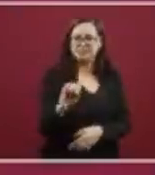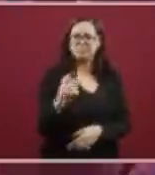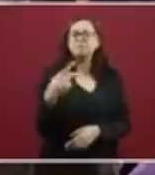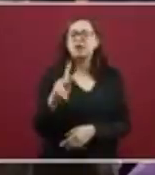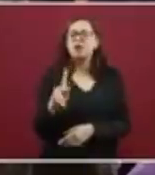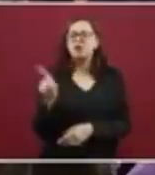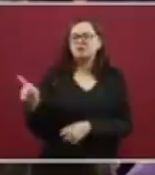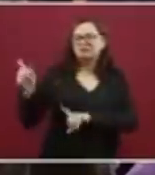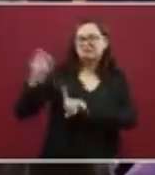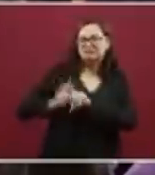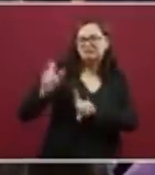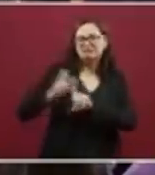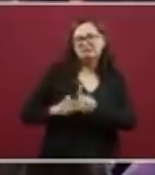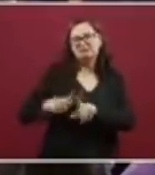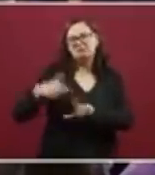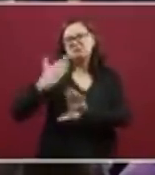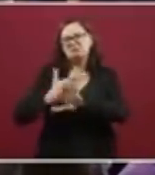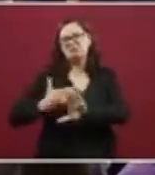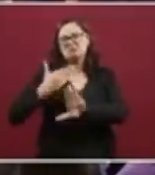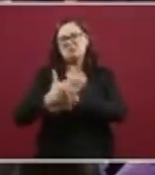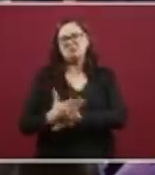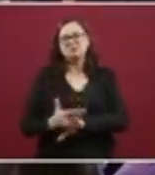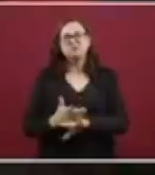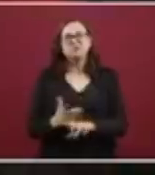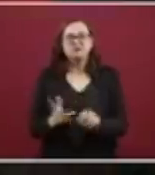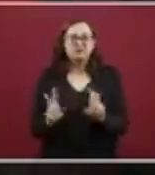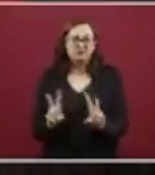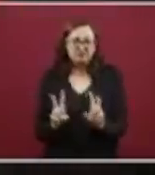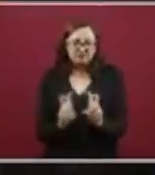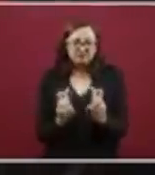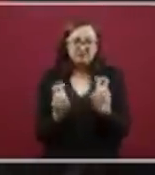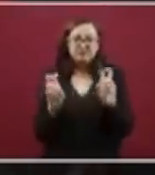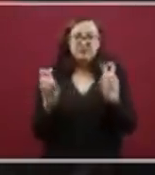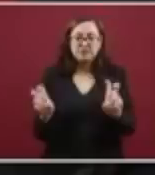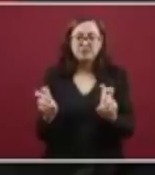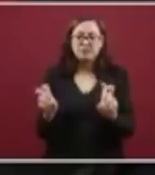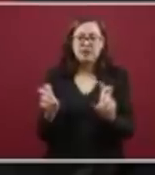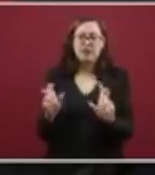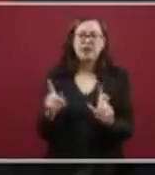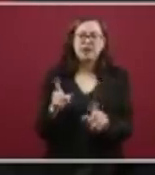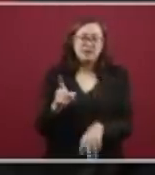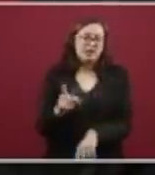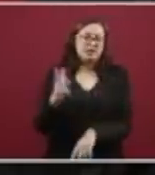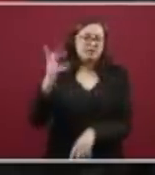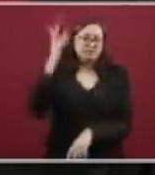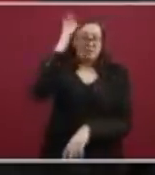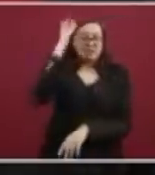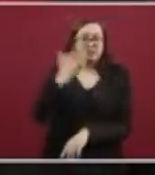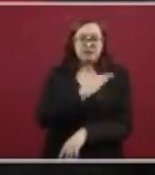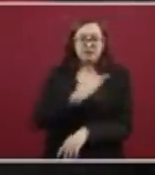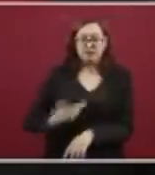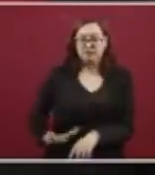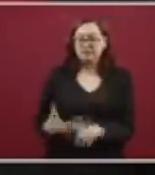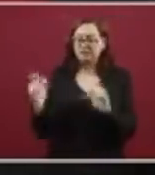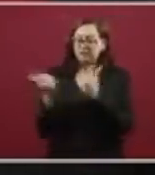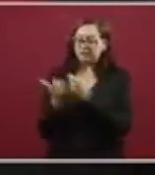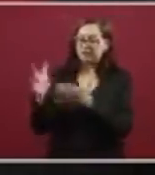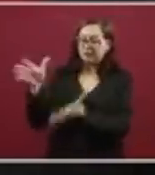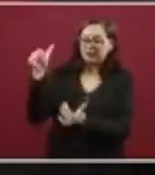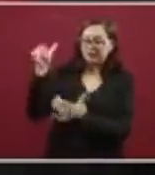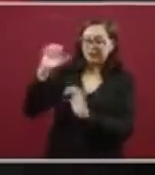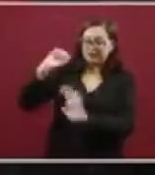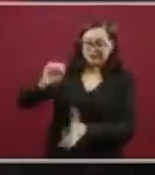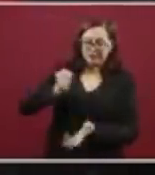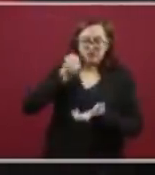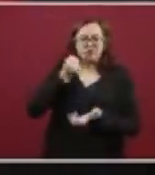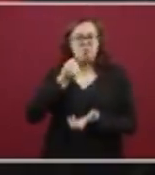la acusación que hay sobre la decisión de dejar para uso discrecional del titular del Ejecutivo los ahorros que se consigan. Es